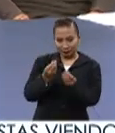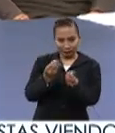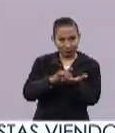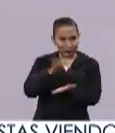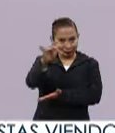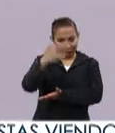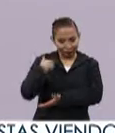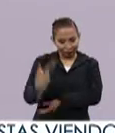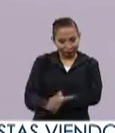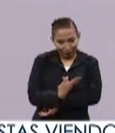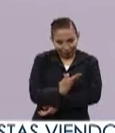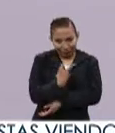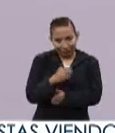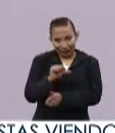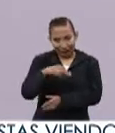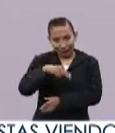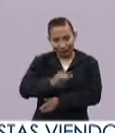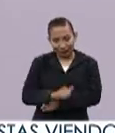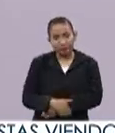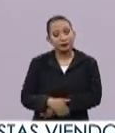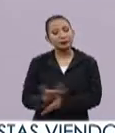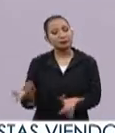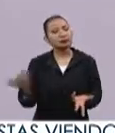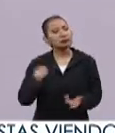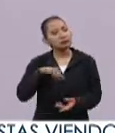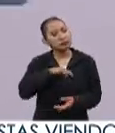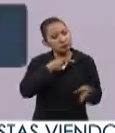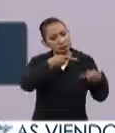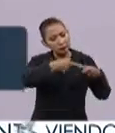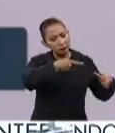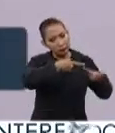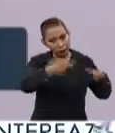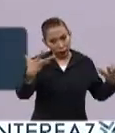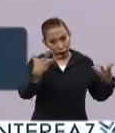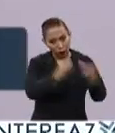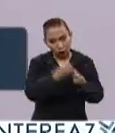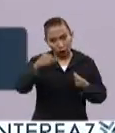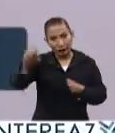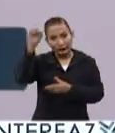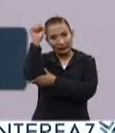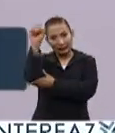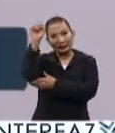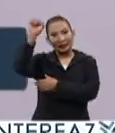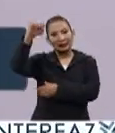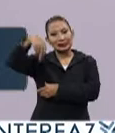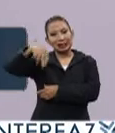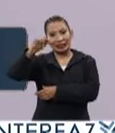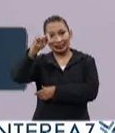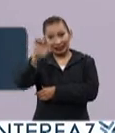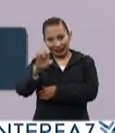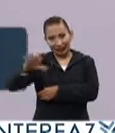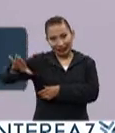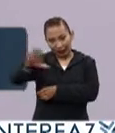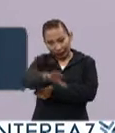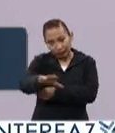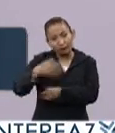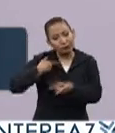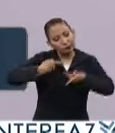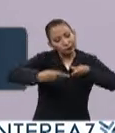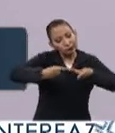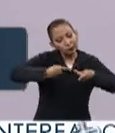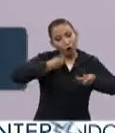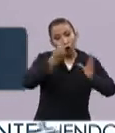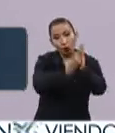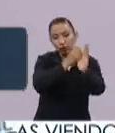agradezco muchísimo la pregunta, Ana Cristina. Hemos desarrollado en conjunto con el Sindicato Nacional de Trabajadores de la Educación